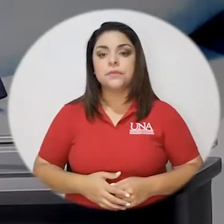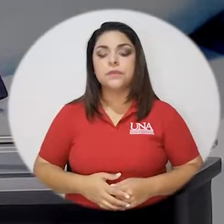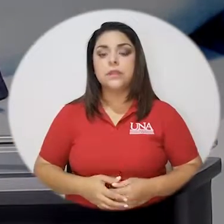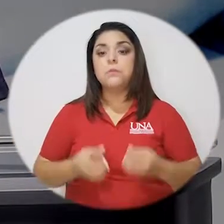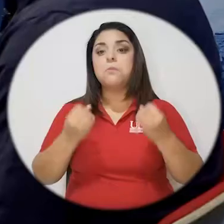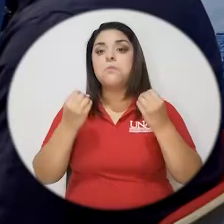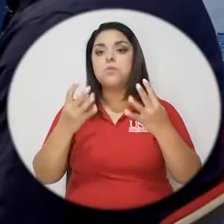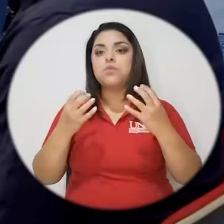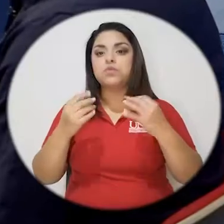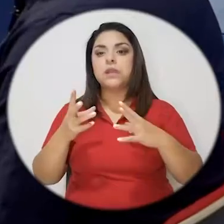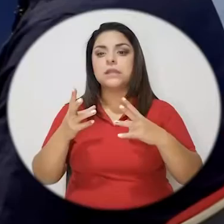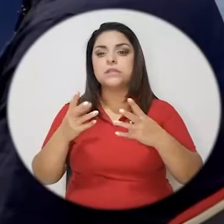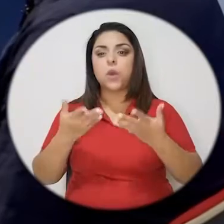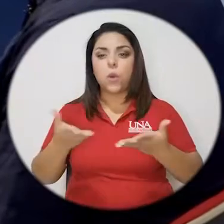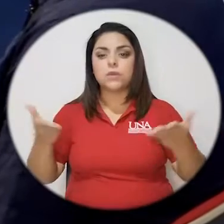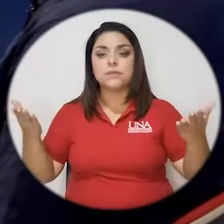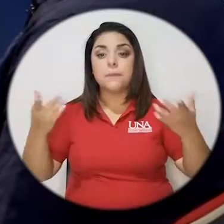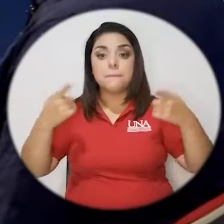del puente.